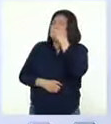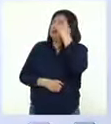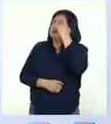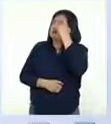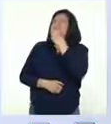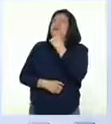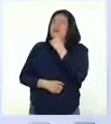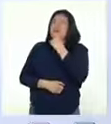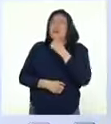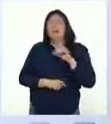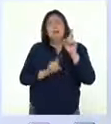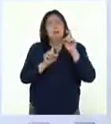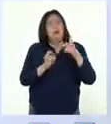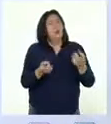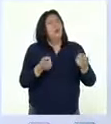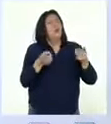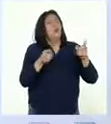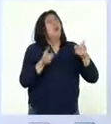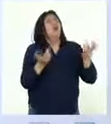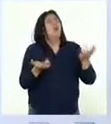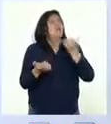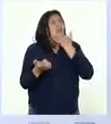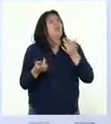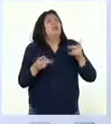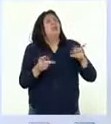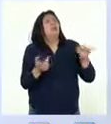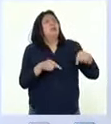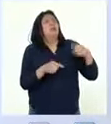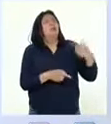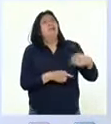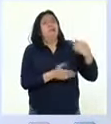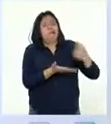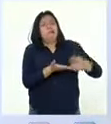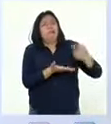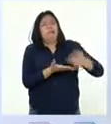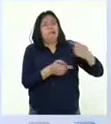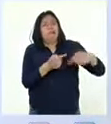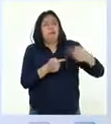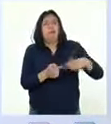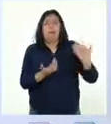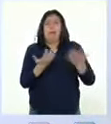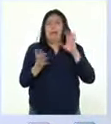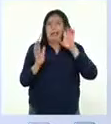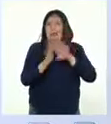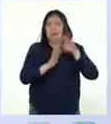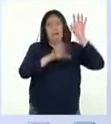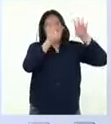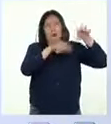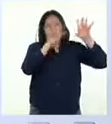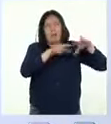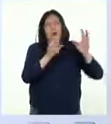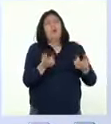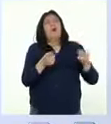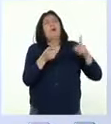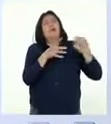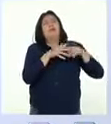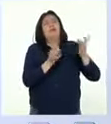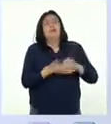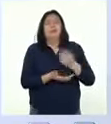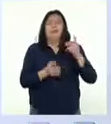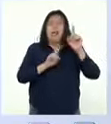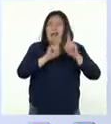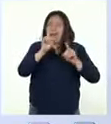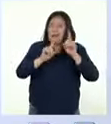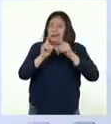que deberíamos averiguar desde cuándo está sucediendo este fenómeno que se repite, las fuertes lluvias, por ejemplo, y que de vez